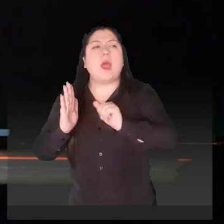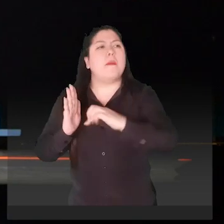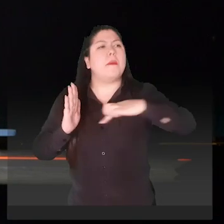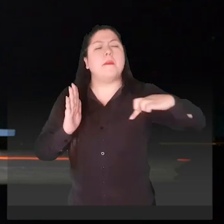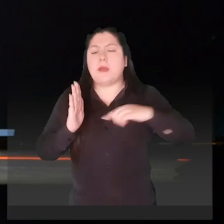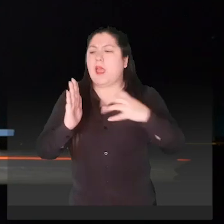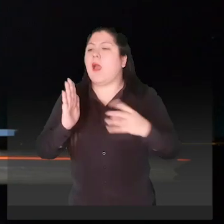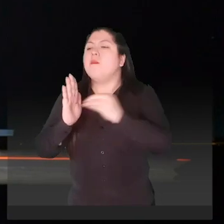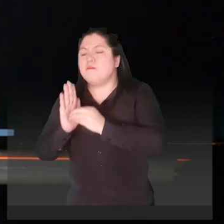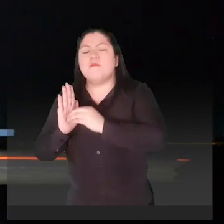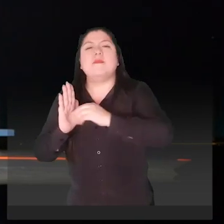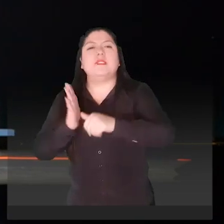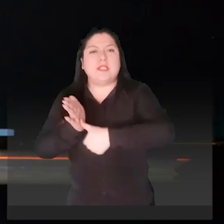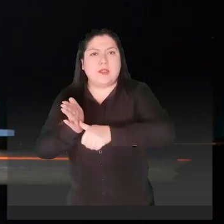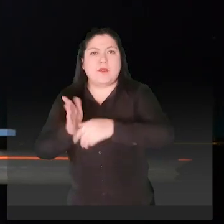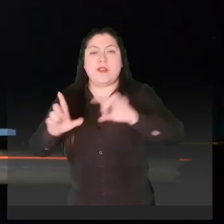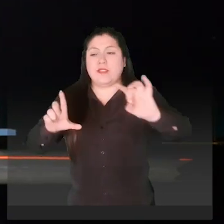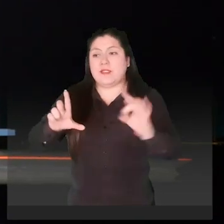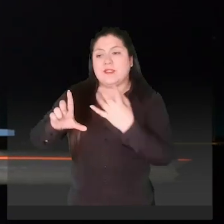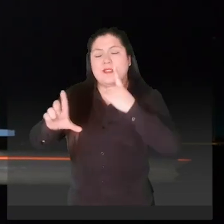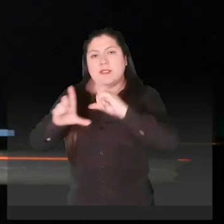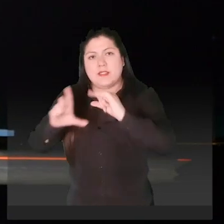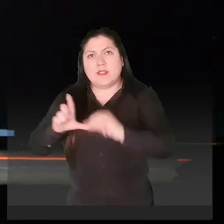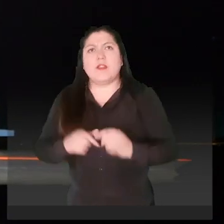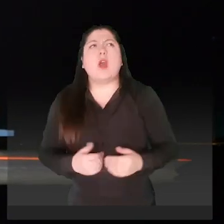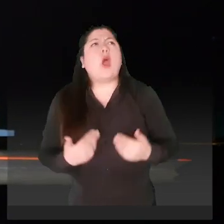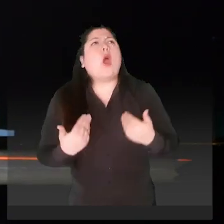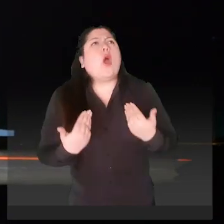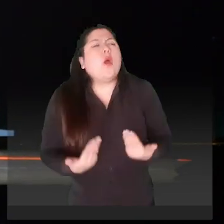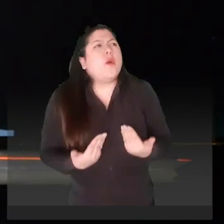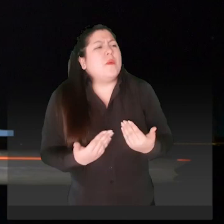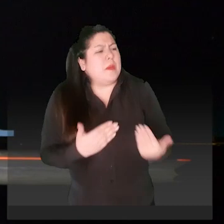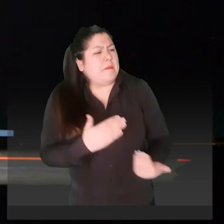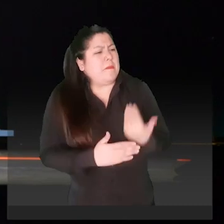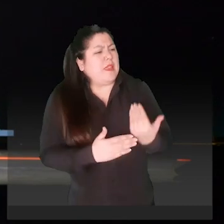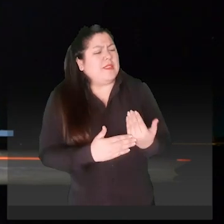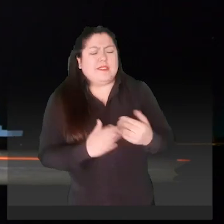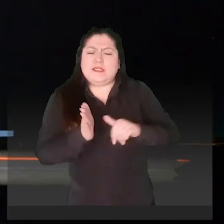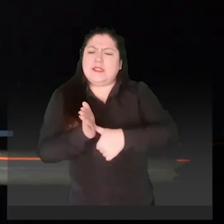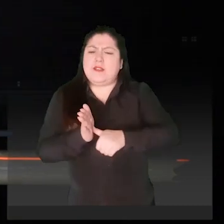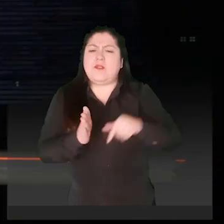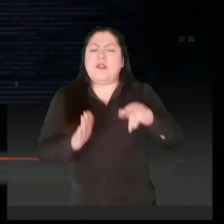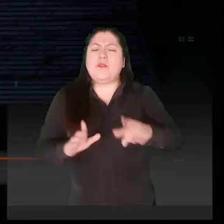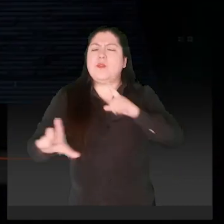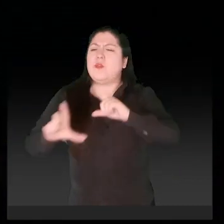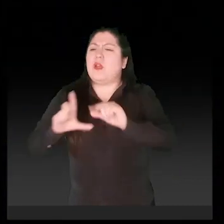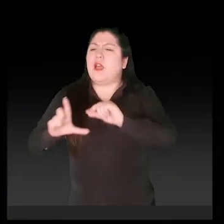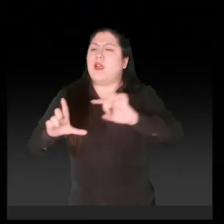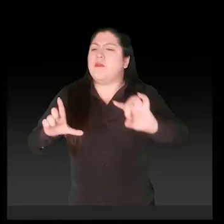hay que hablar de la historia. ¿Cómo arrancó la identificación en Colombia? Arrancamos con una hoja de papel, lo veíamos a la